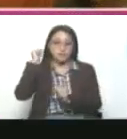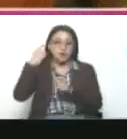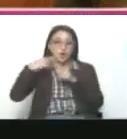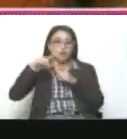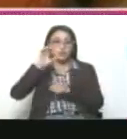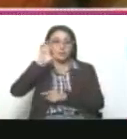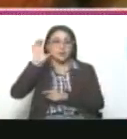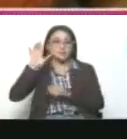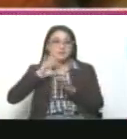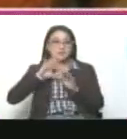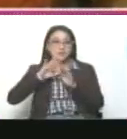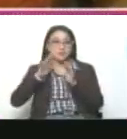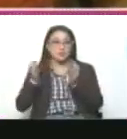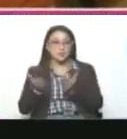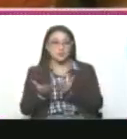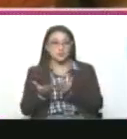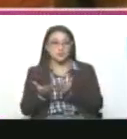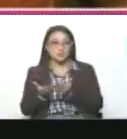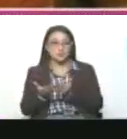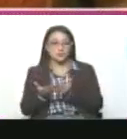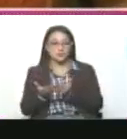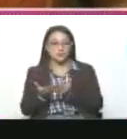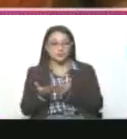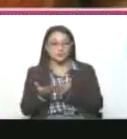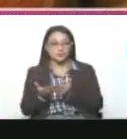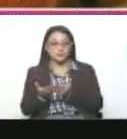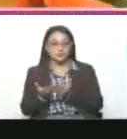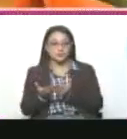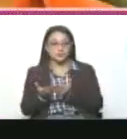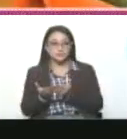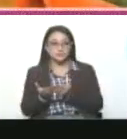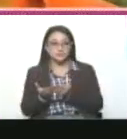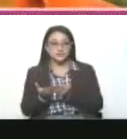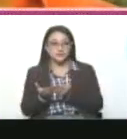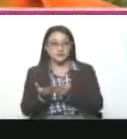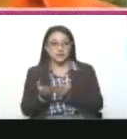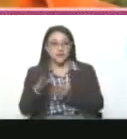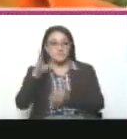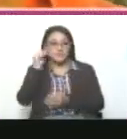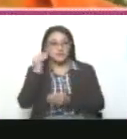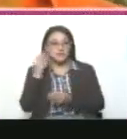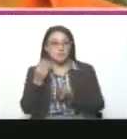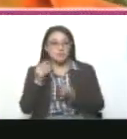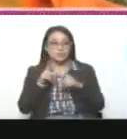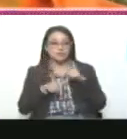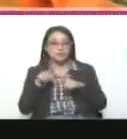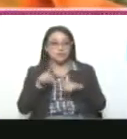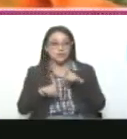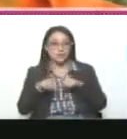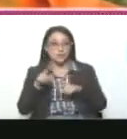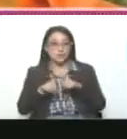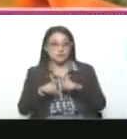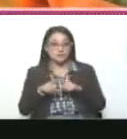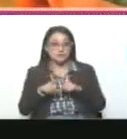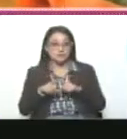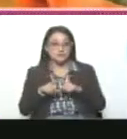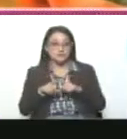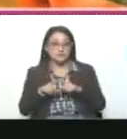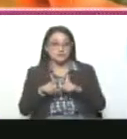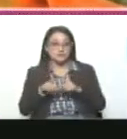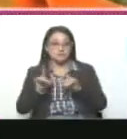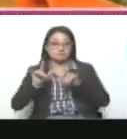países del mundo. Un gran hombre, de verdad. Aprendimos mucho de él. Lo hemos querido siempre